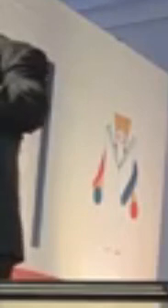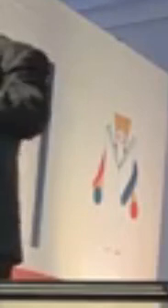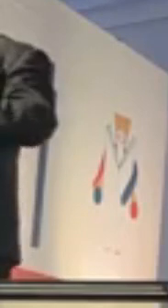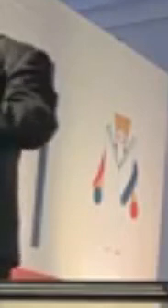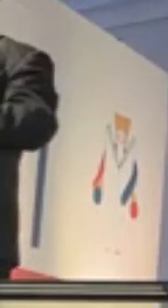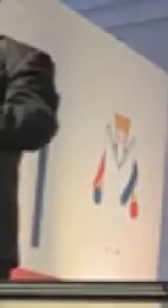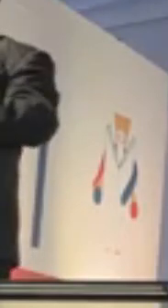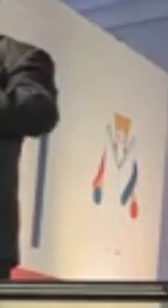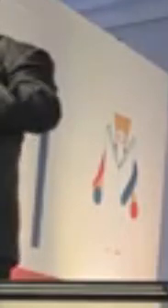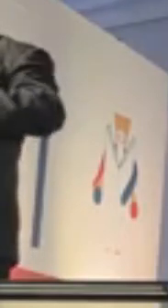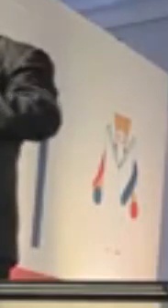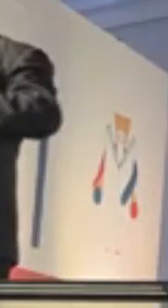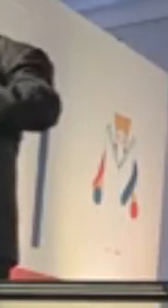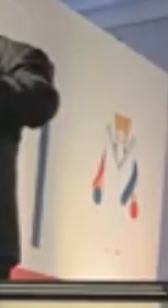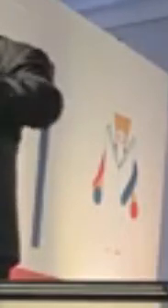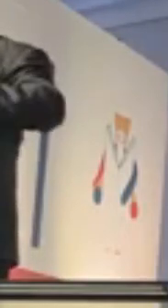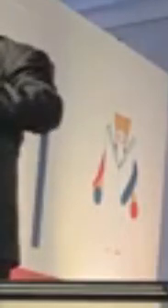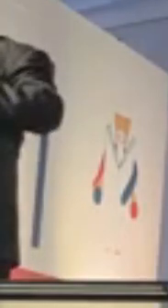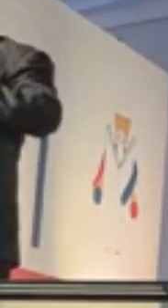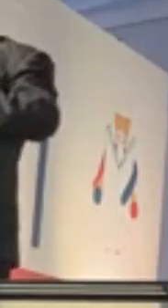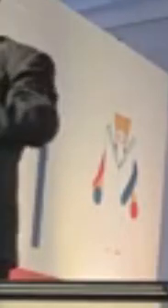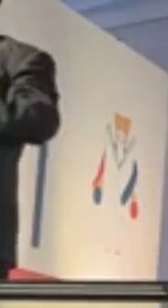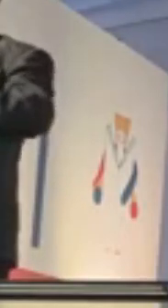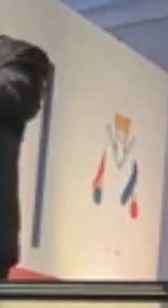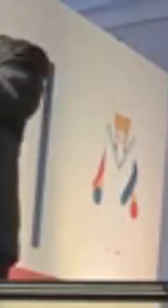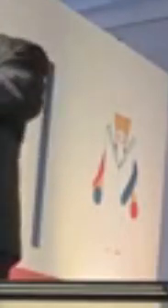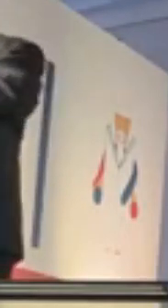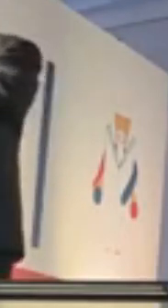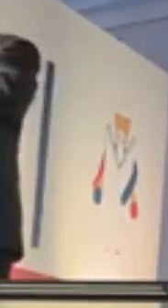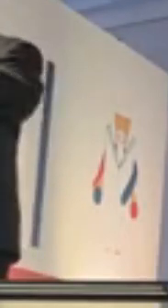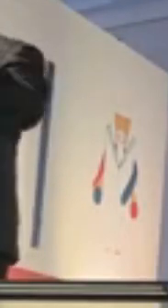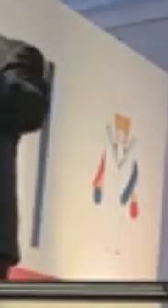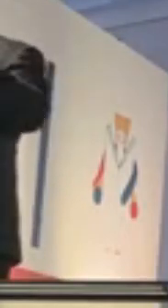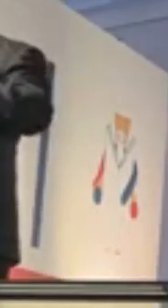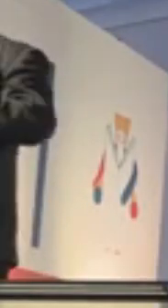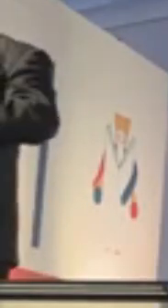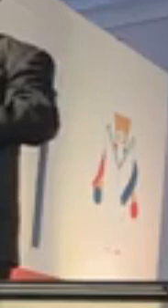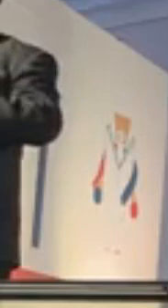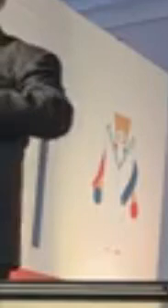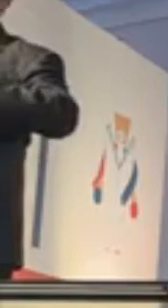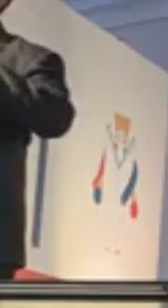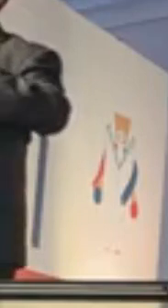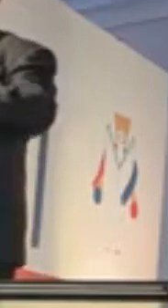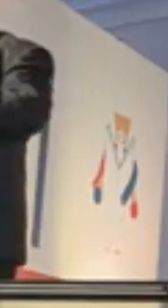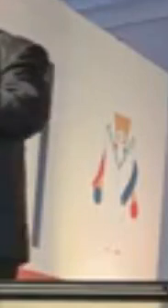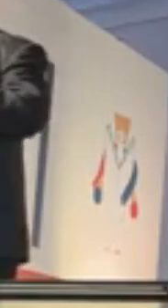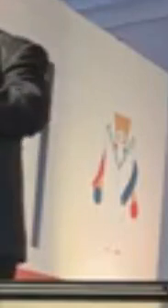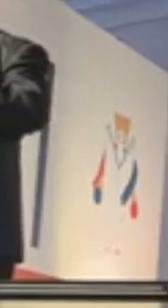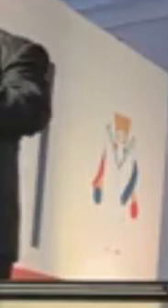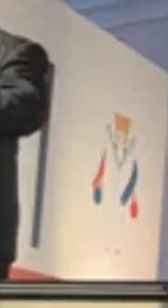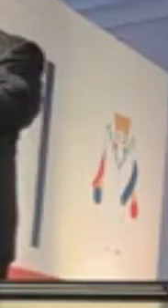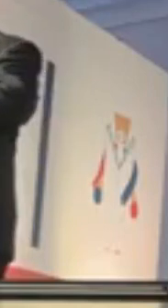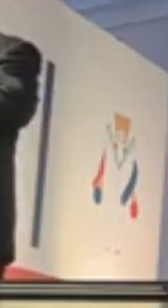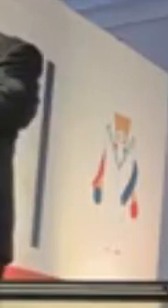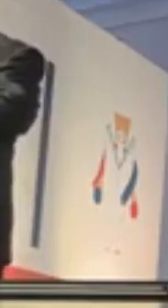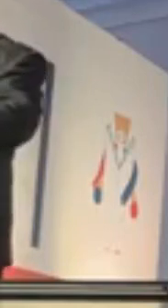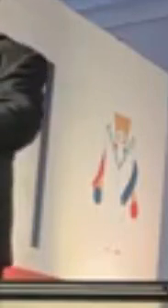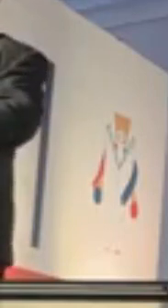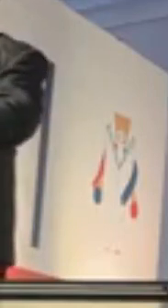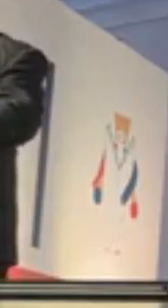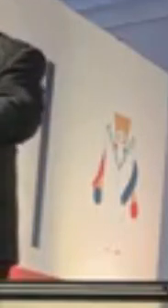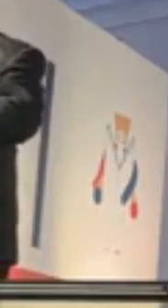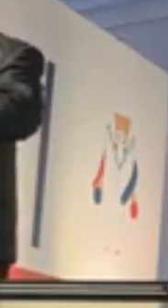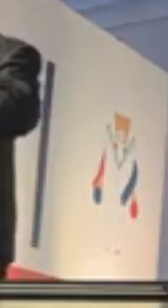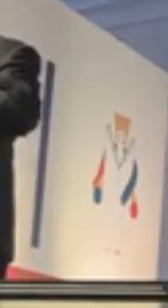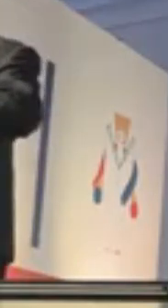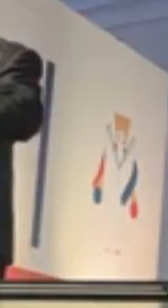que es vivir en dictadura. Yo no lo tuve que vivir, por fortuna, pero sí mi padre, mis padres, como tantos